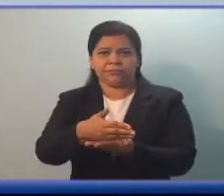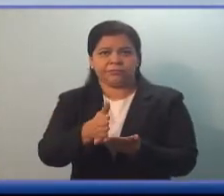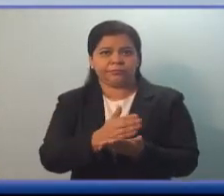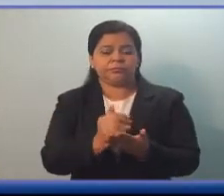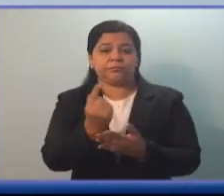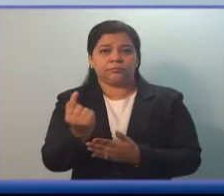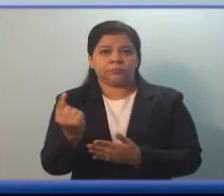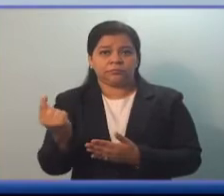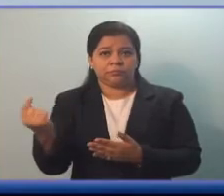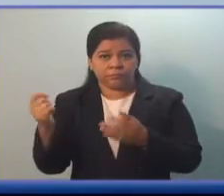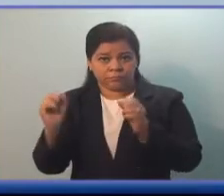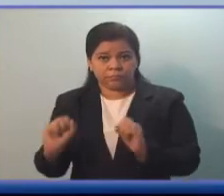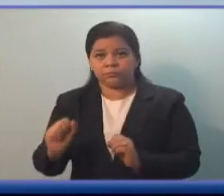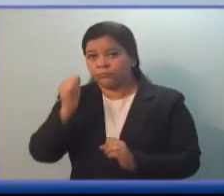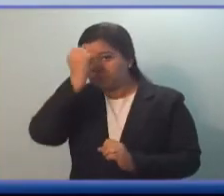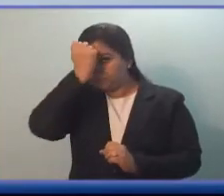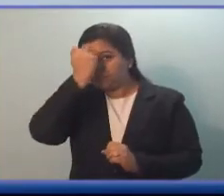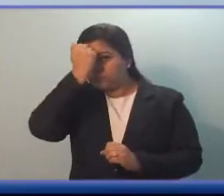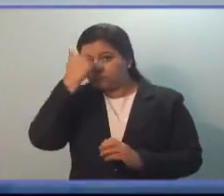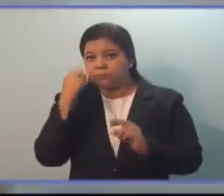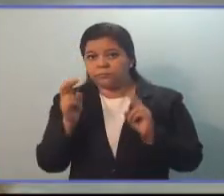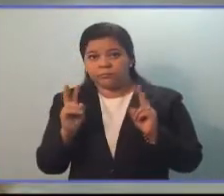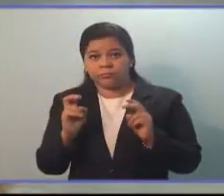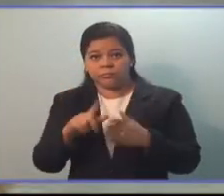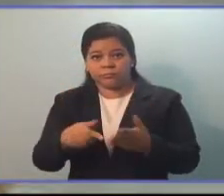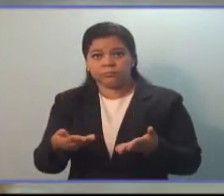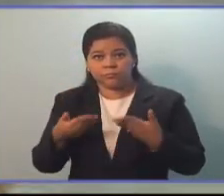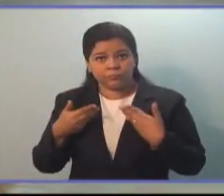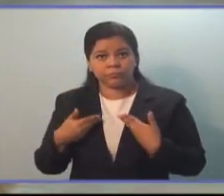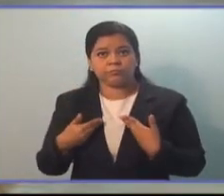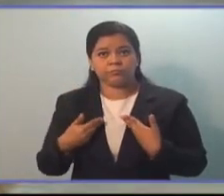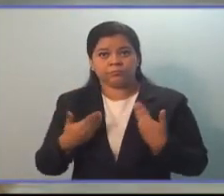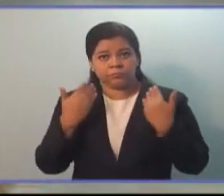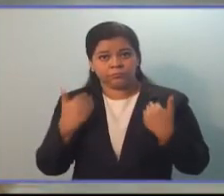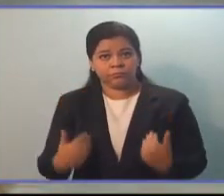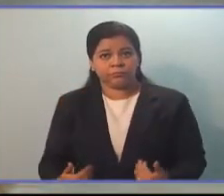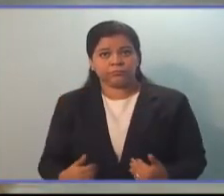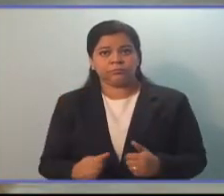que la gente también se educara en el tema de derechos humanos.